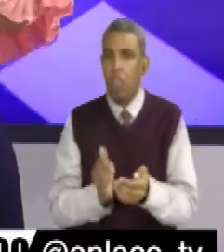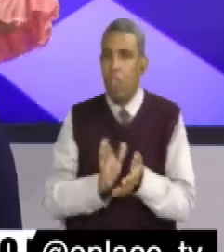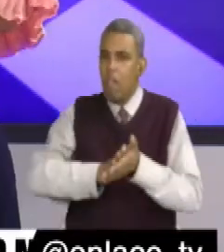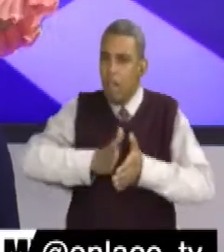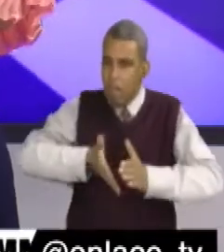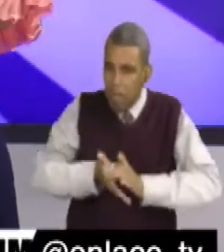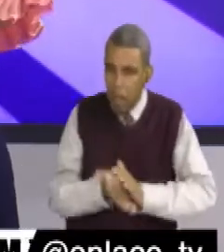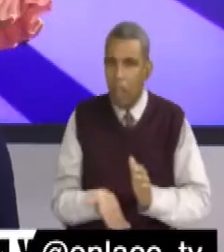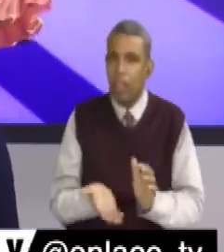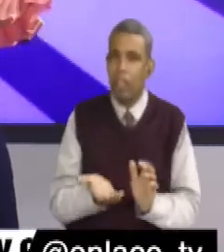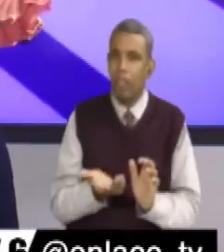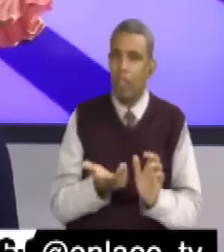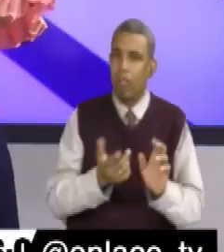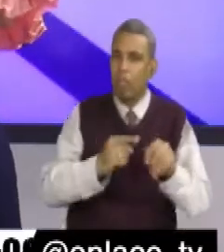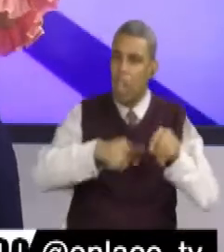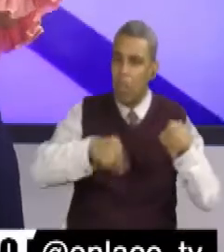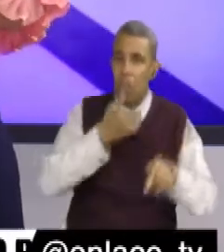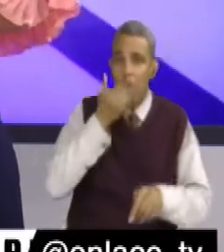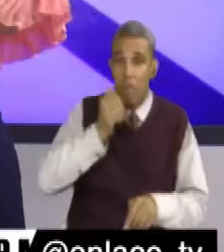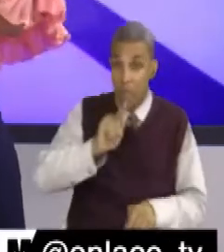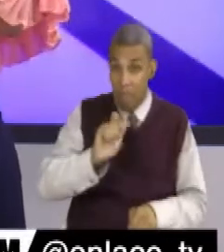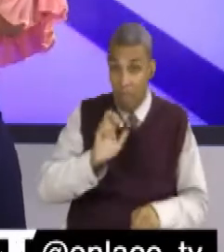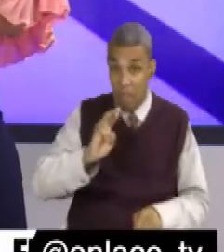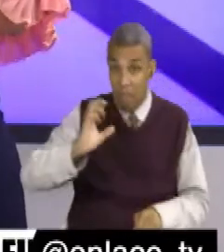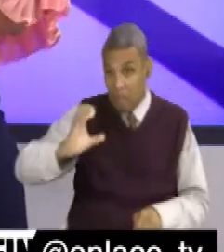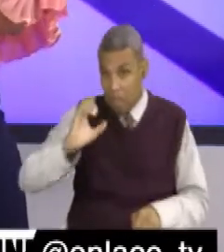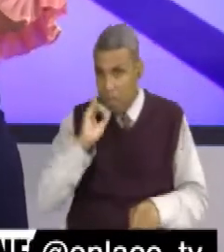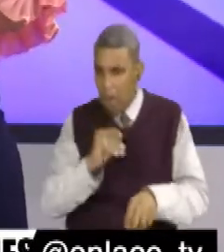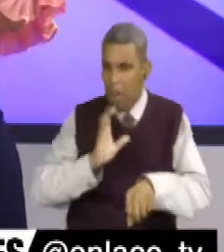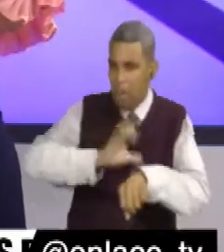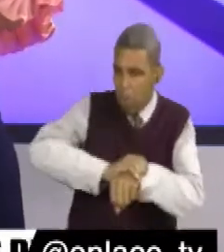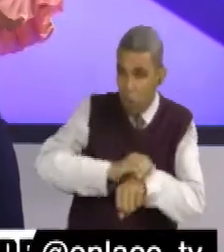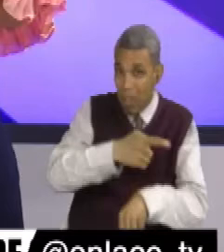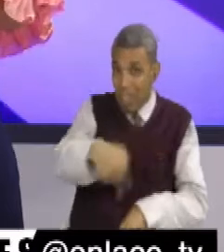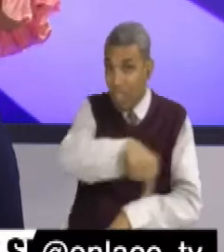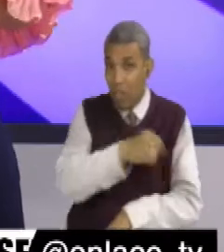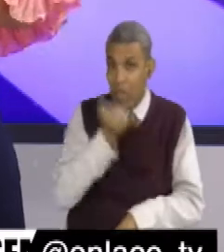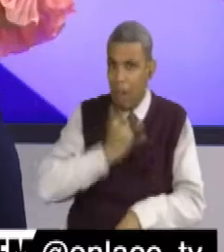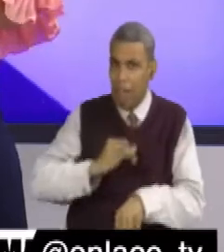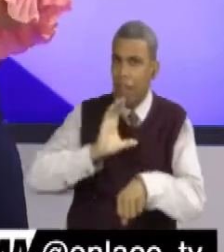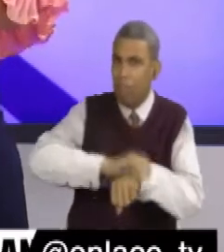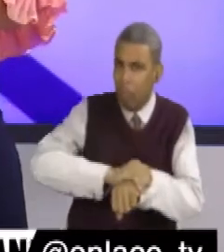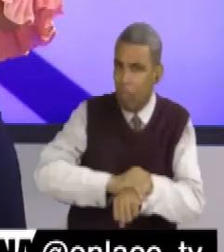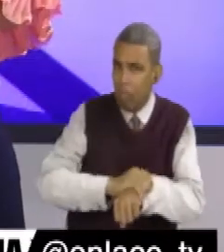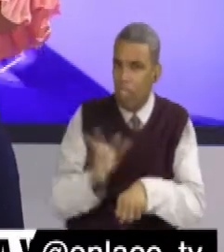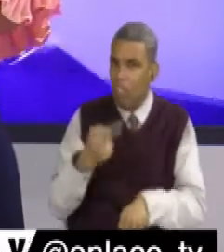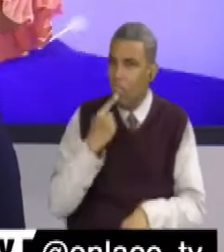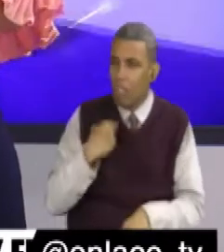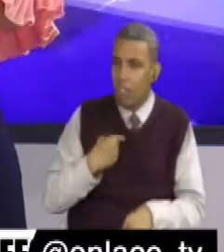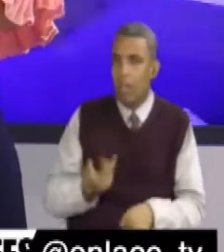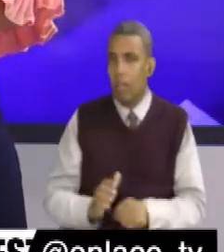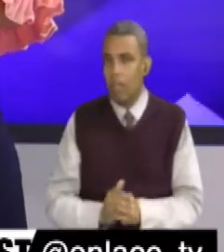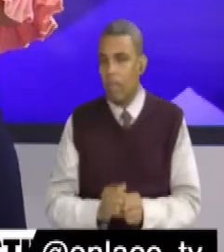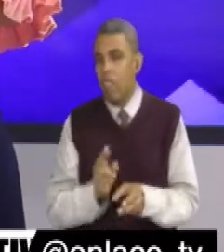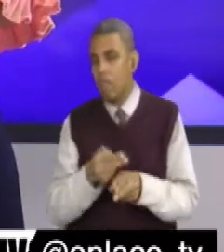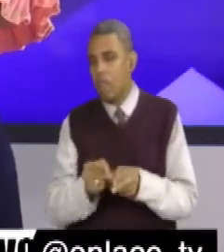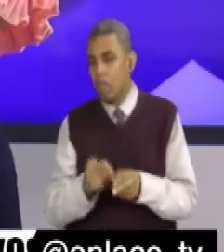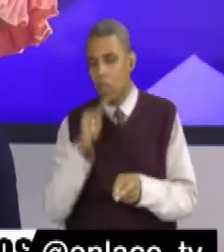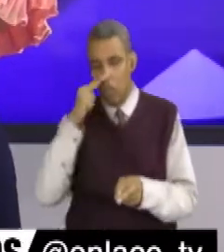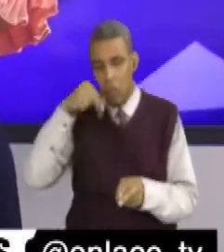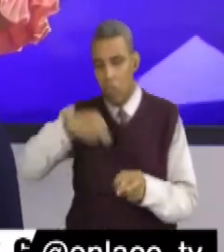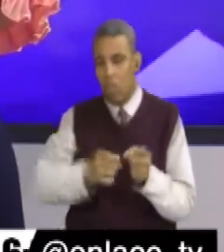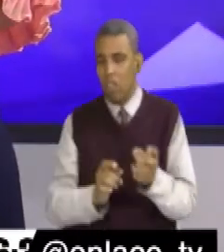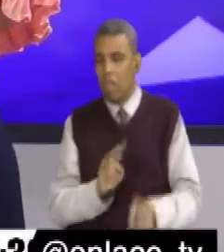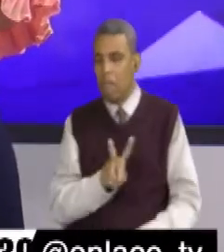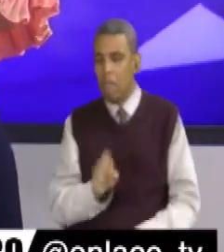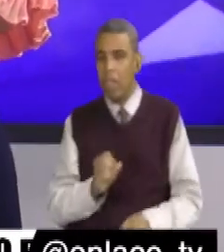las capturas a miembros de las FARC y que esto se haya superado. Además manifiestan que celebran que se mantenga la fecha del 20 de junio para entregar